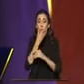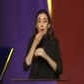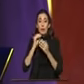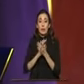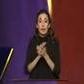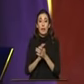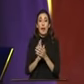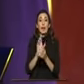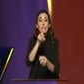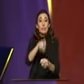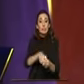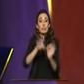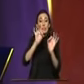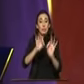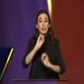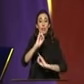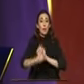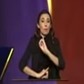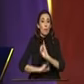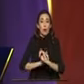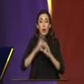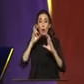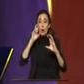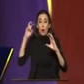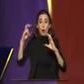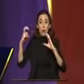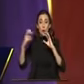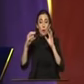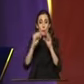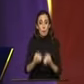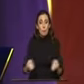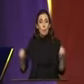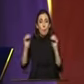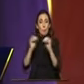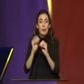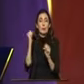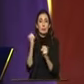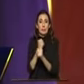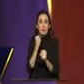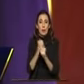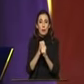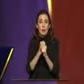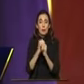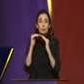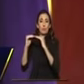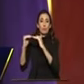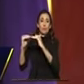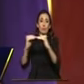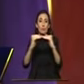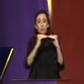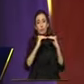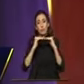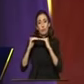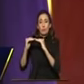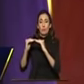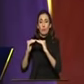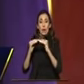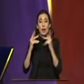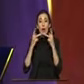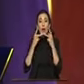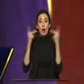internacionalmente. Y tan promisoria como el turismo para multiplicar trabajo es la construcción y el mantenimiento de la obra pública.